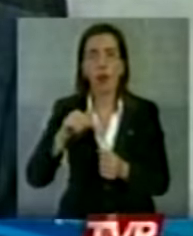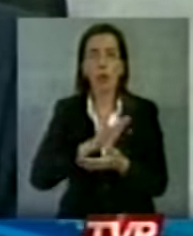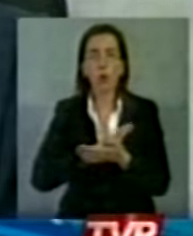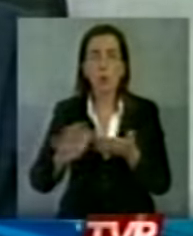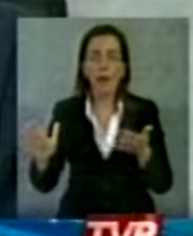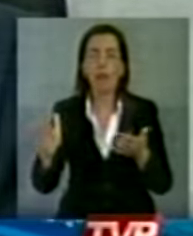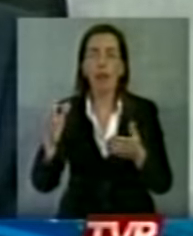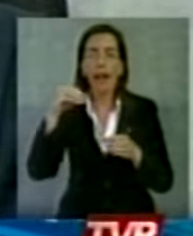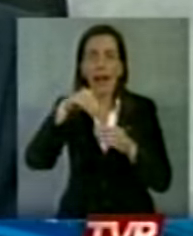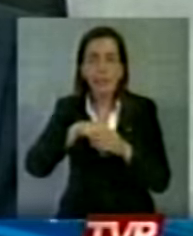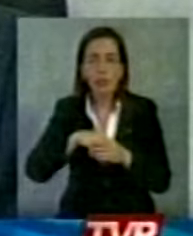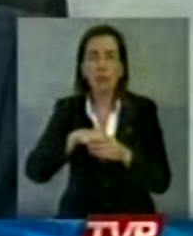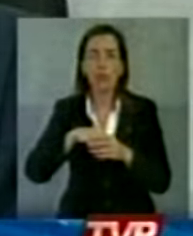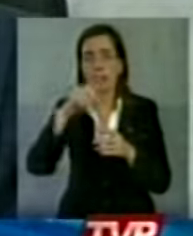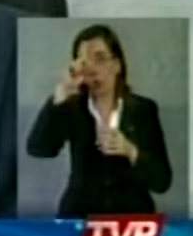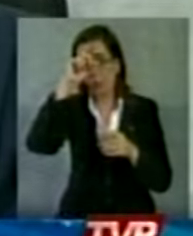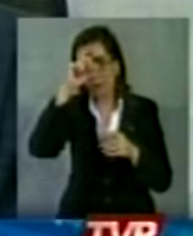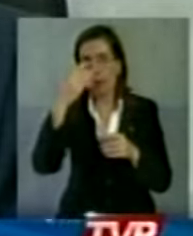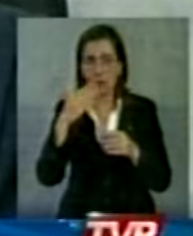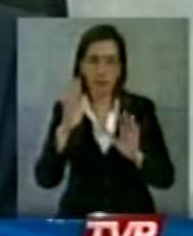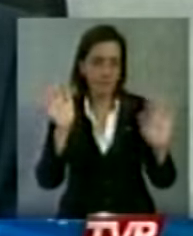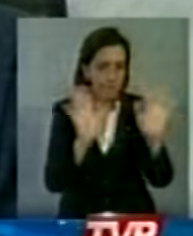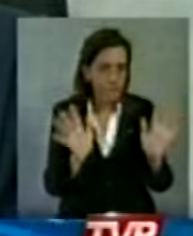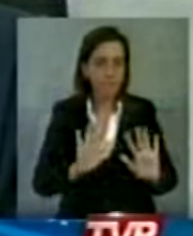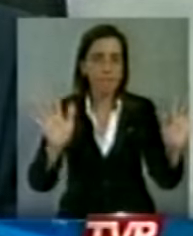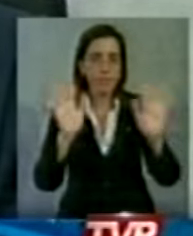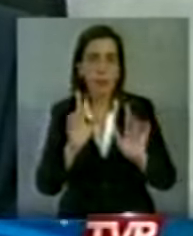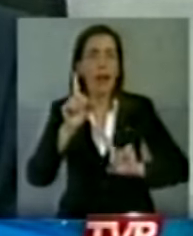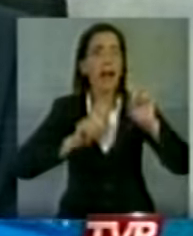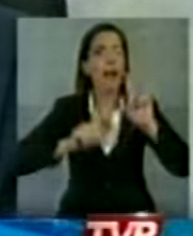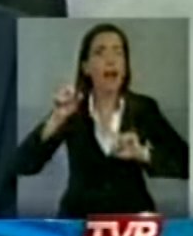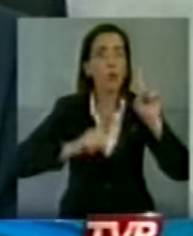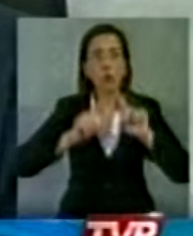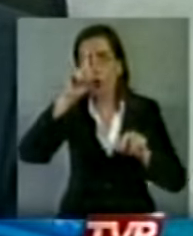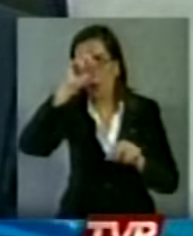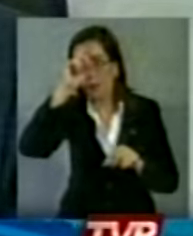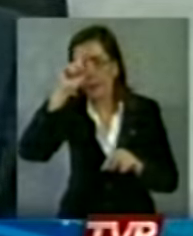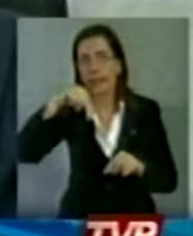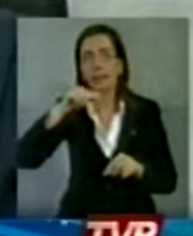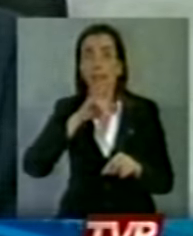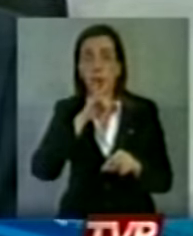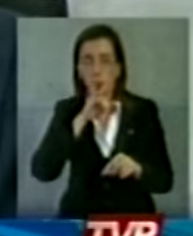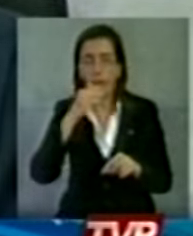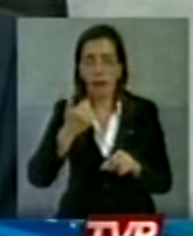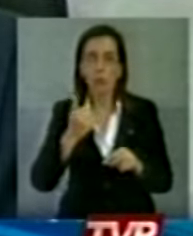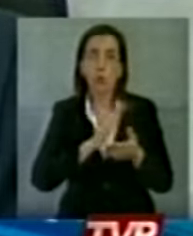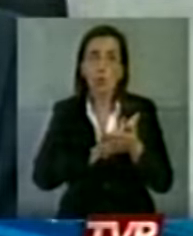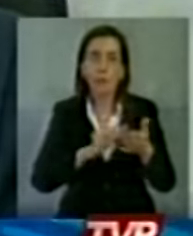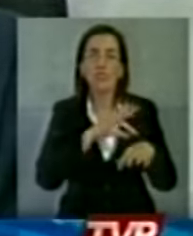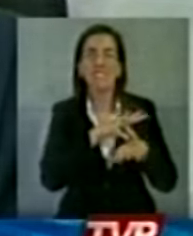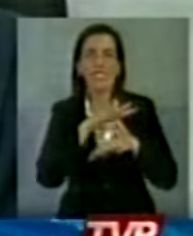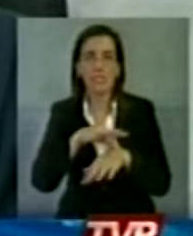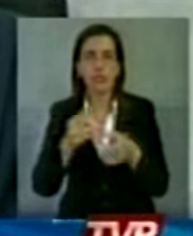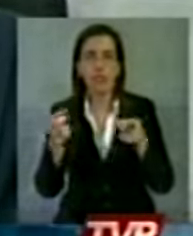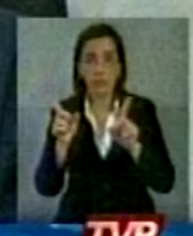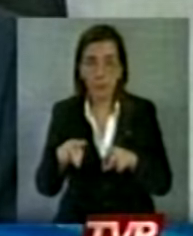nuevas unidades que requieren nuestra atención en algunos de los hospitales principales de la provincia. Igualmente,